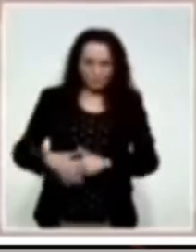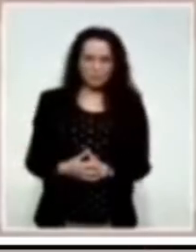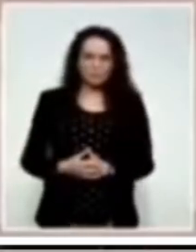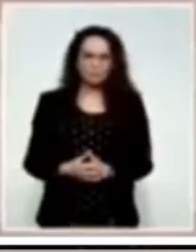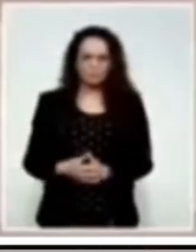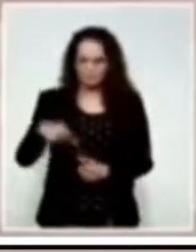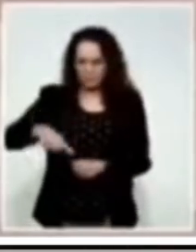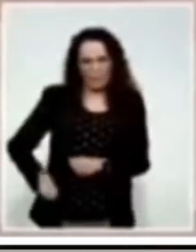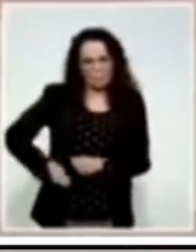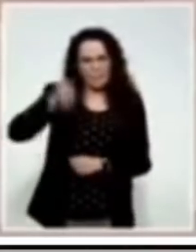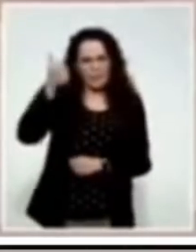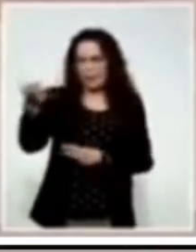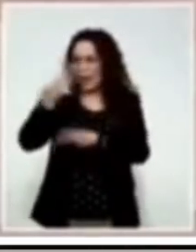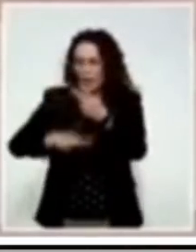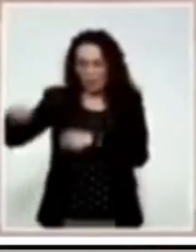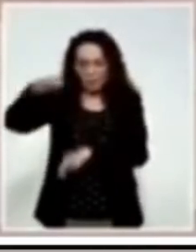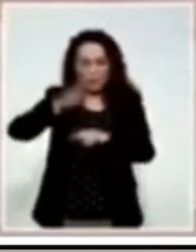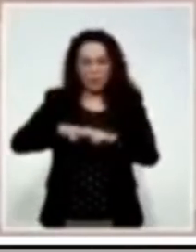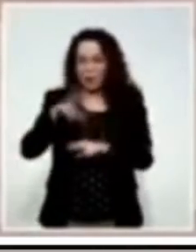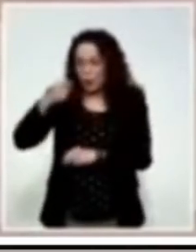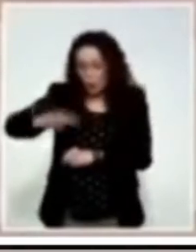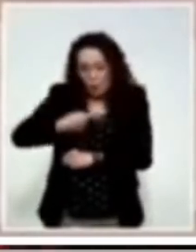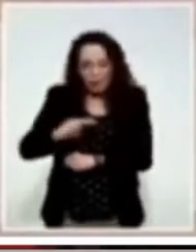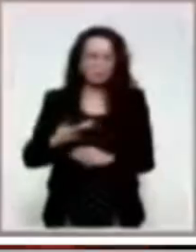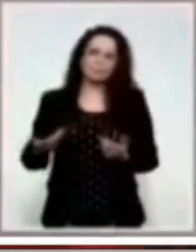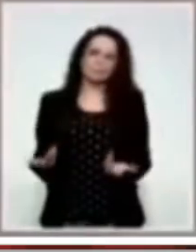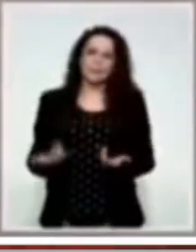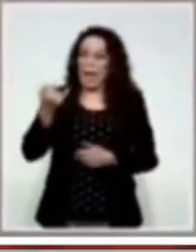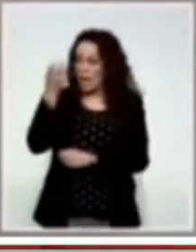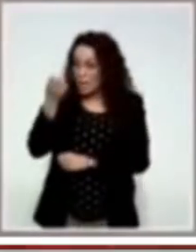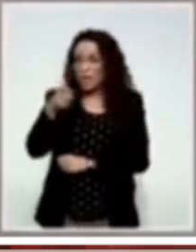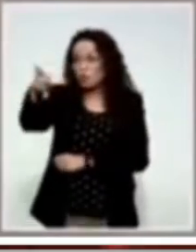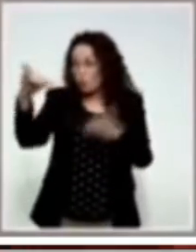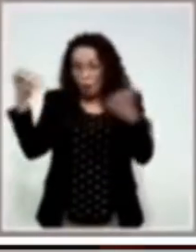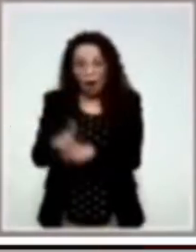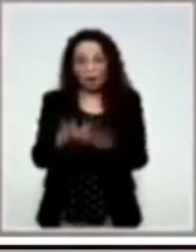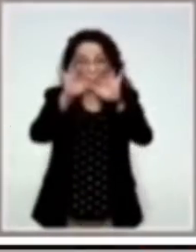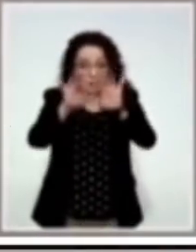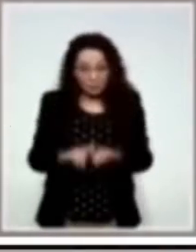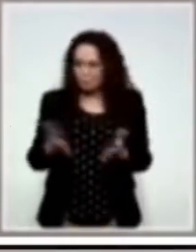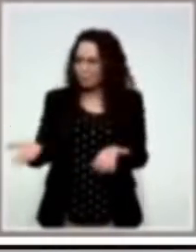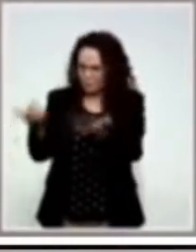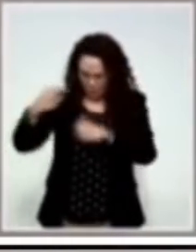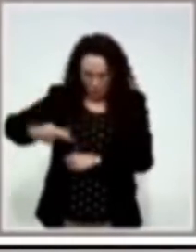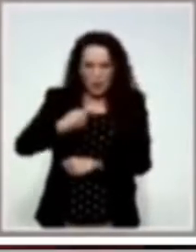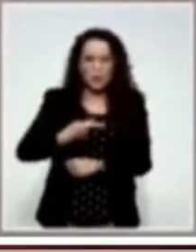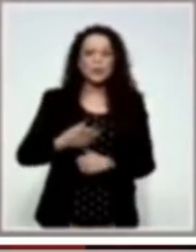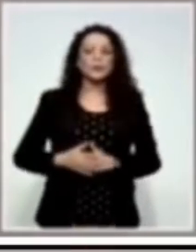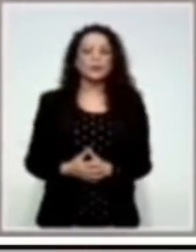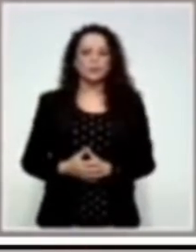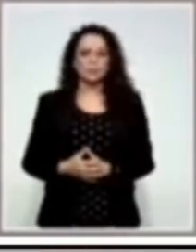Por primera vez vienen y no preguntan. Además, tú hiciste todas las notas estas. Adelante, pregunta.